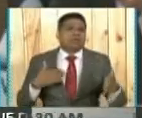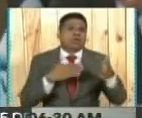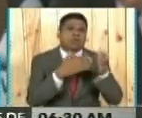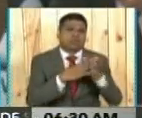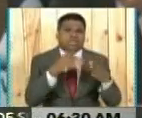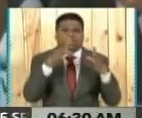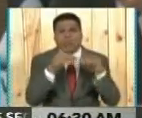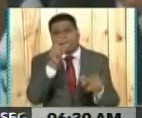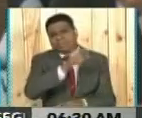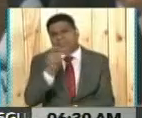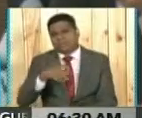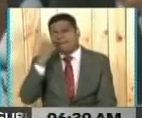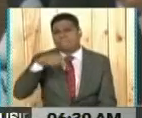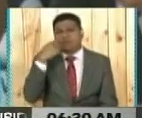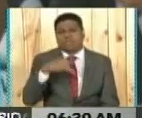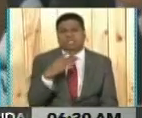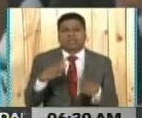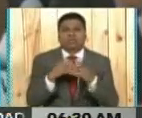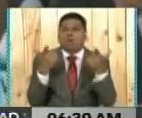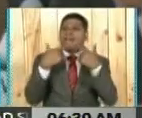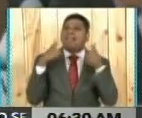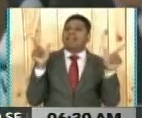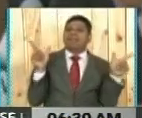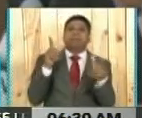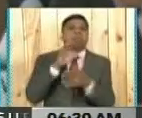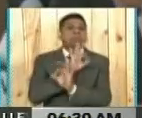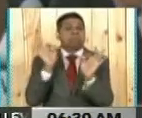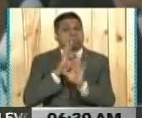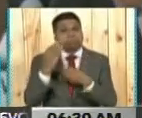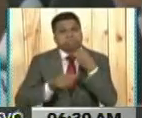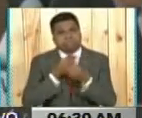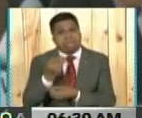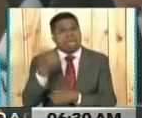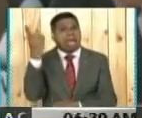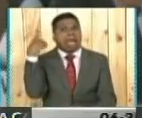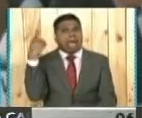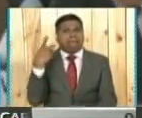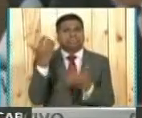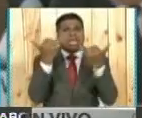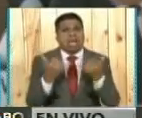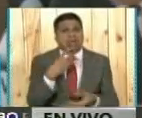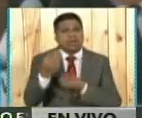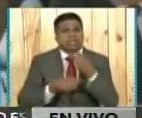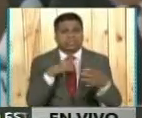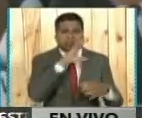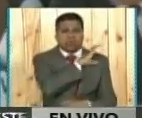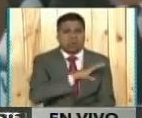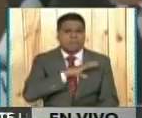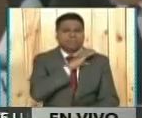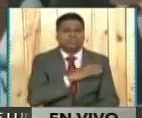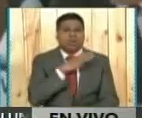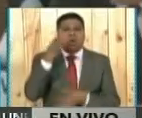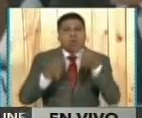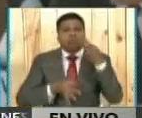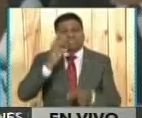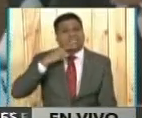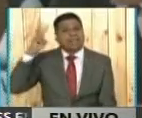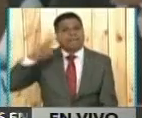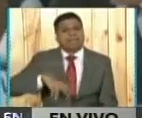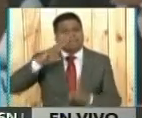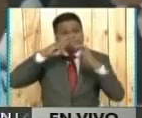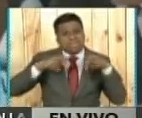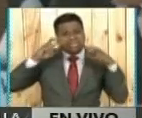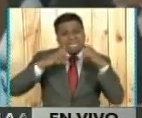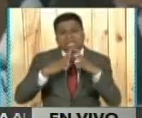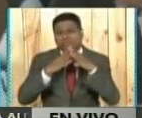políticos, quedando impunes estos derechos, ante lo cual fue necesaria la creación de la Comisión por la Justicia y la Verdad para investigar